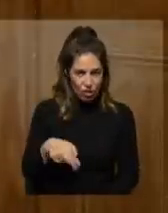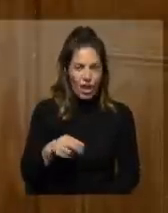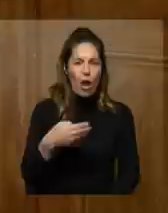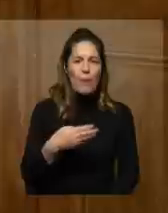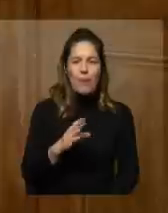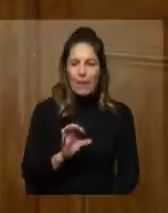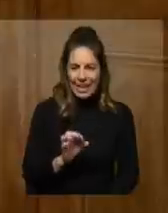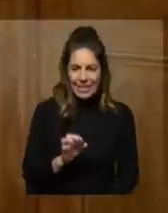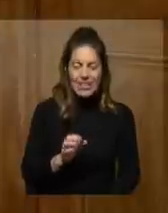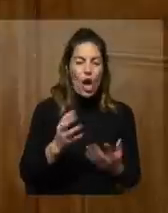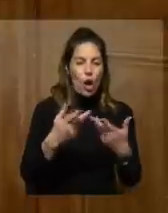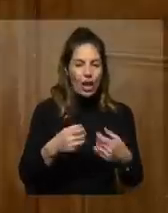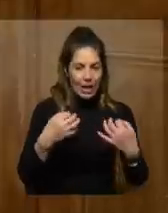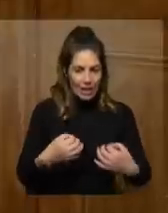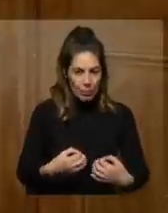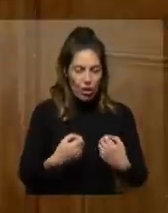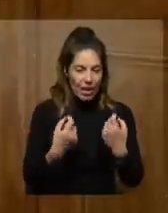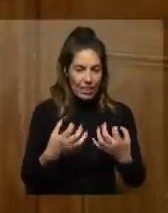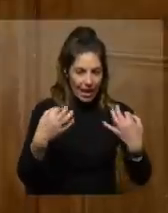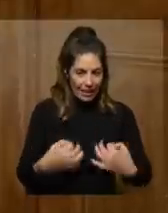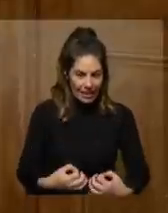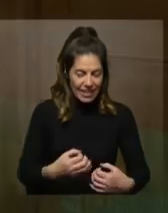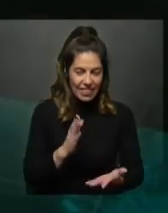es un organismo que garantiza derechos